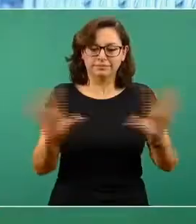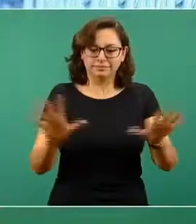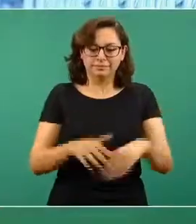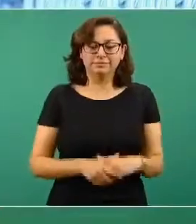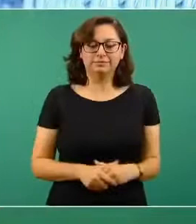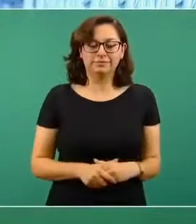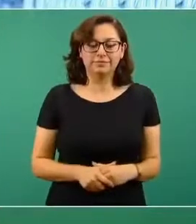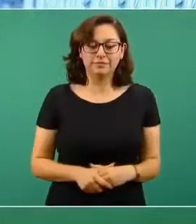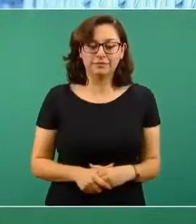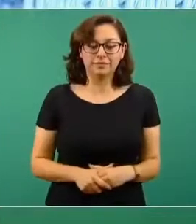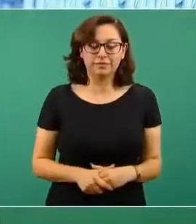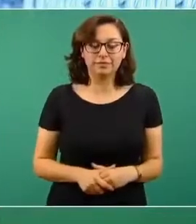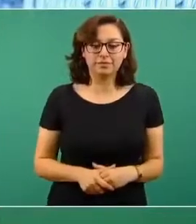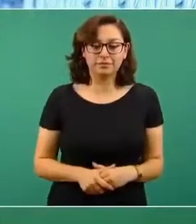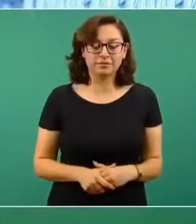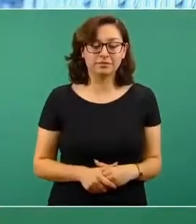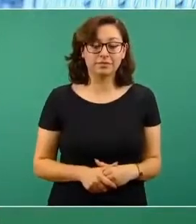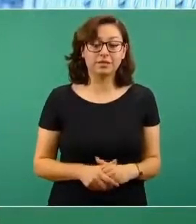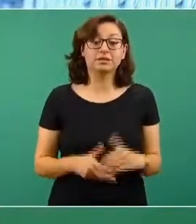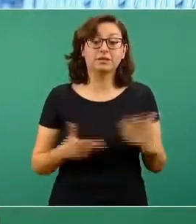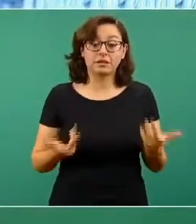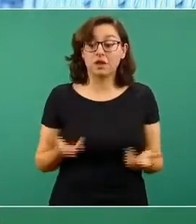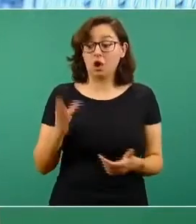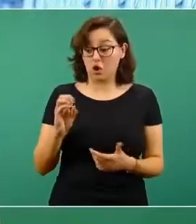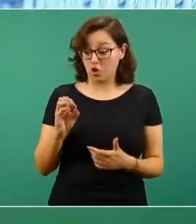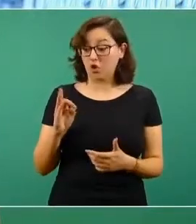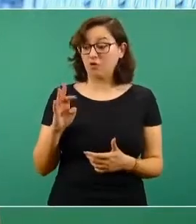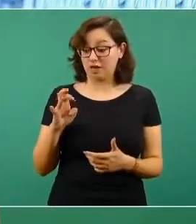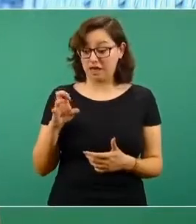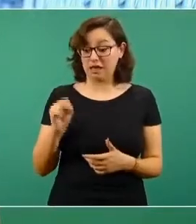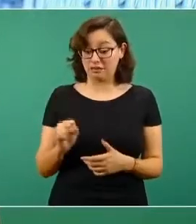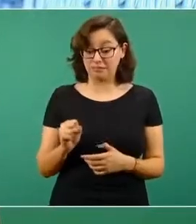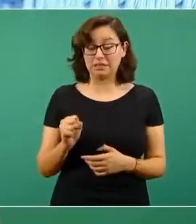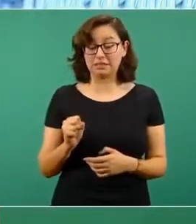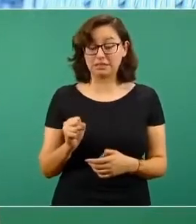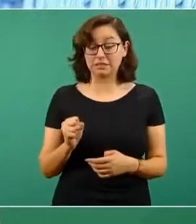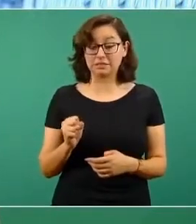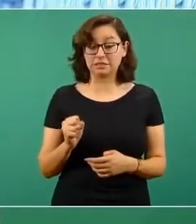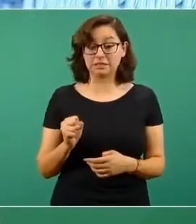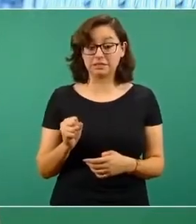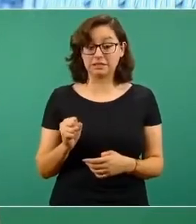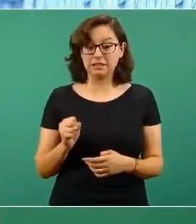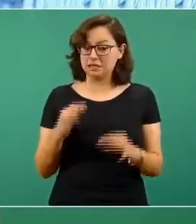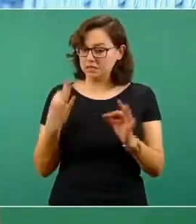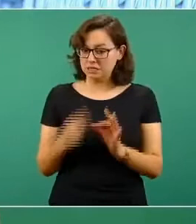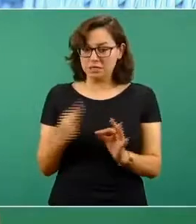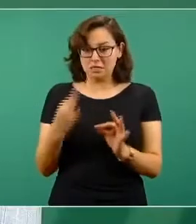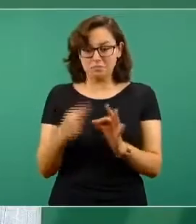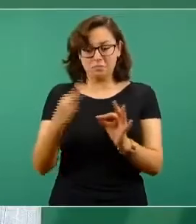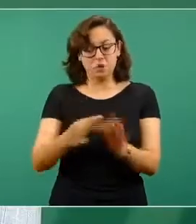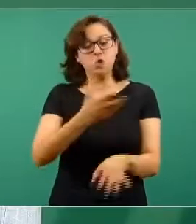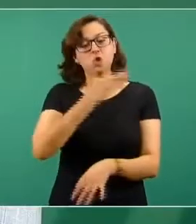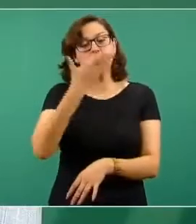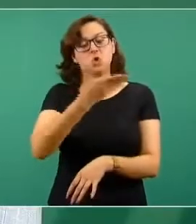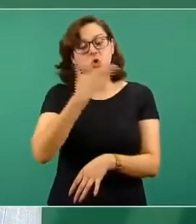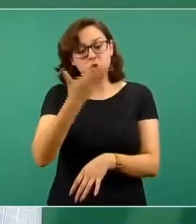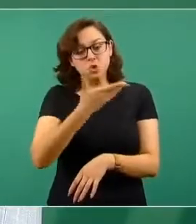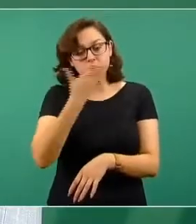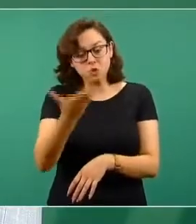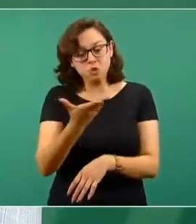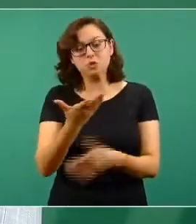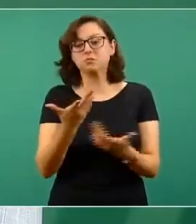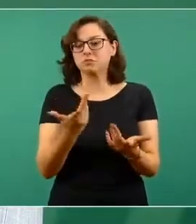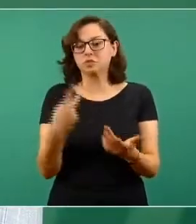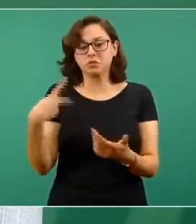Lo que sí obviamente realiza la COFEPRIS de manera rutinaria, cotidiana, porque es parte